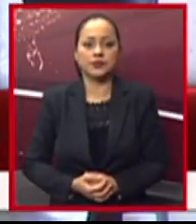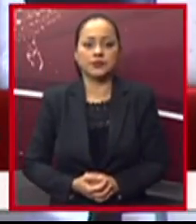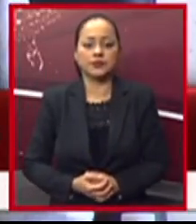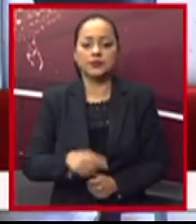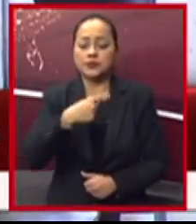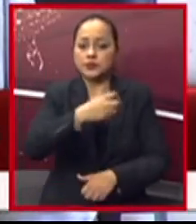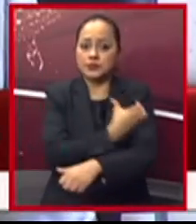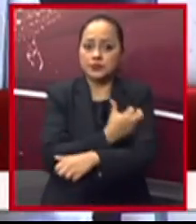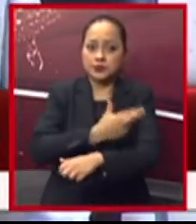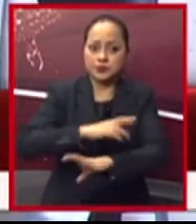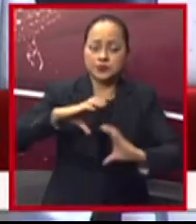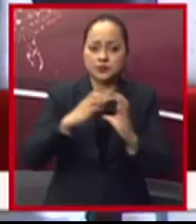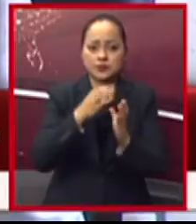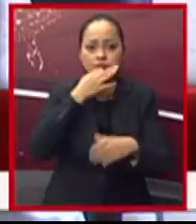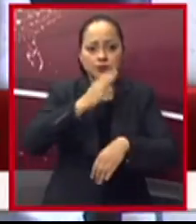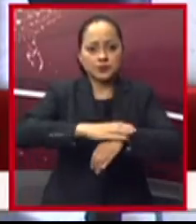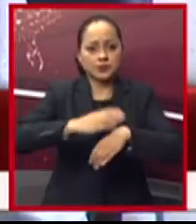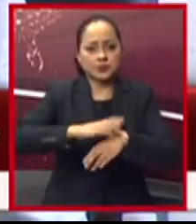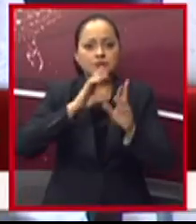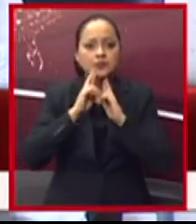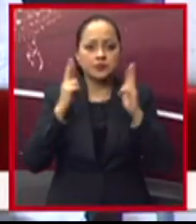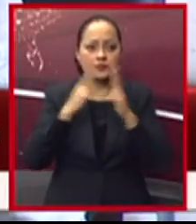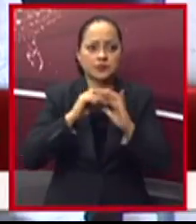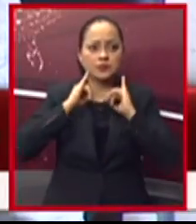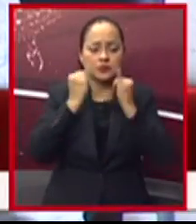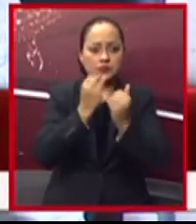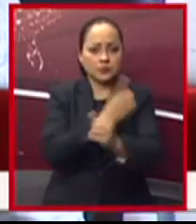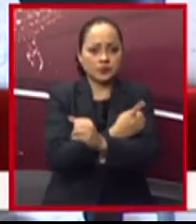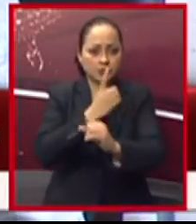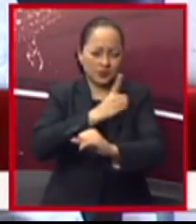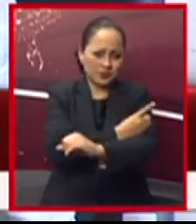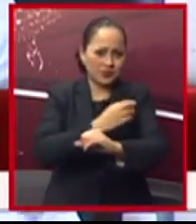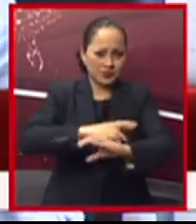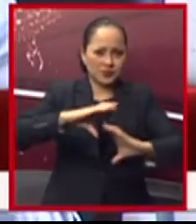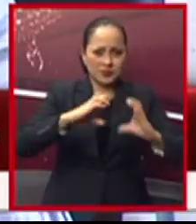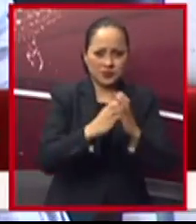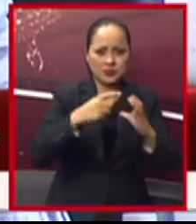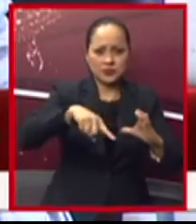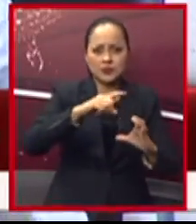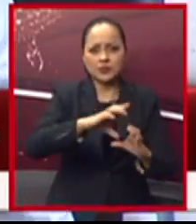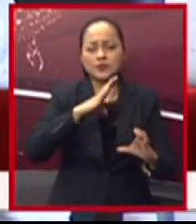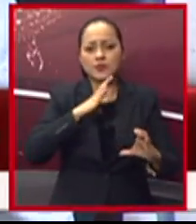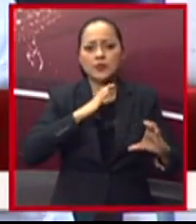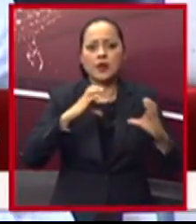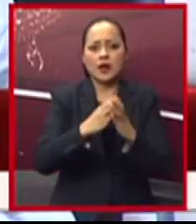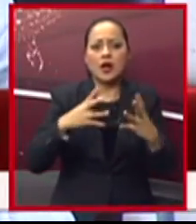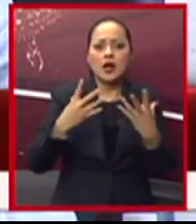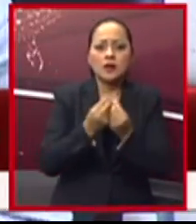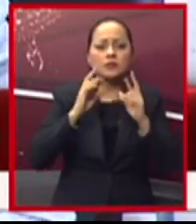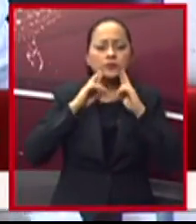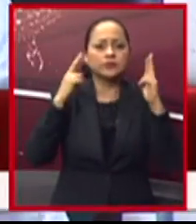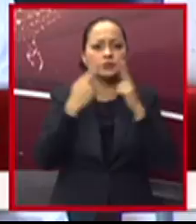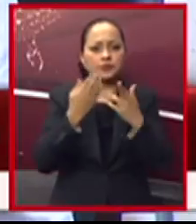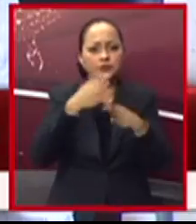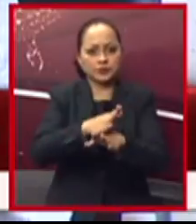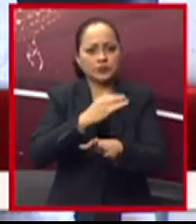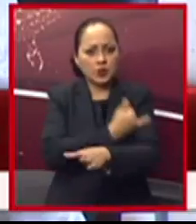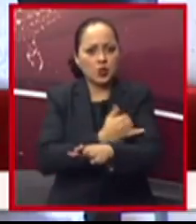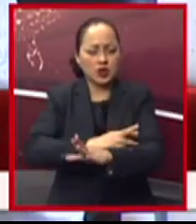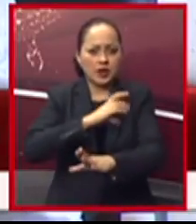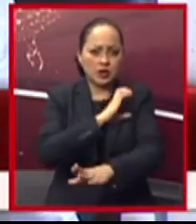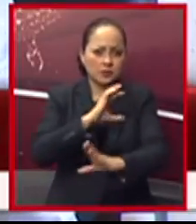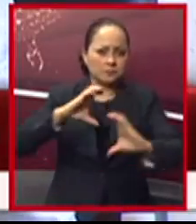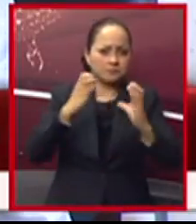Los coordinadores anunciaron que después de las reuniones de las juntas directivas de comisiones, habrá un nuevo encuentro de la Junta de Coordinación Política